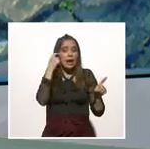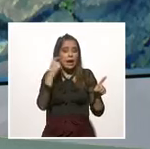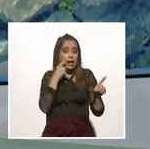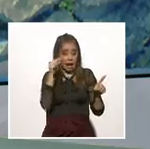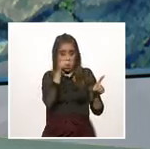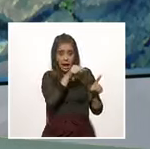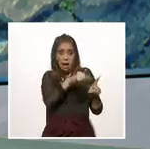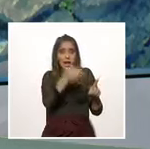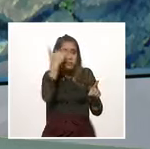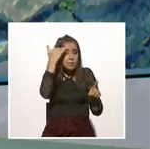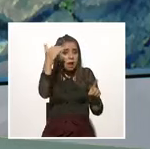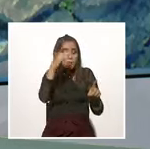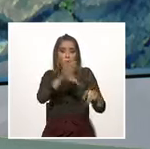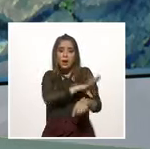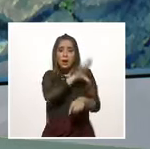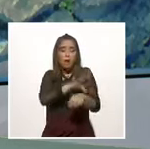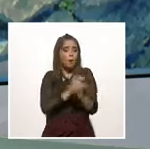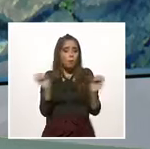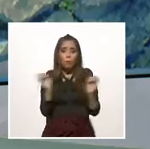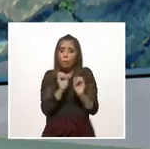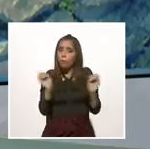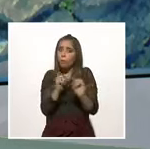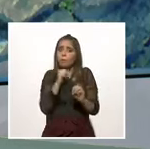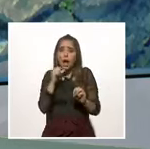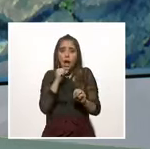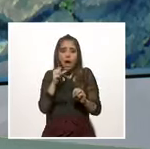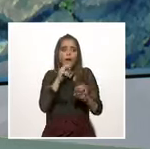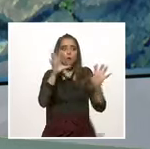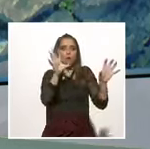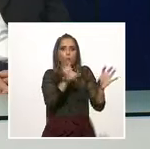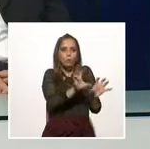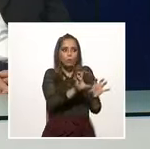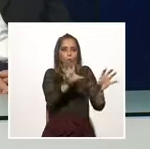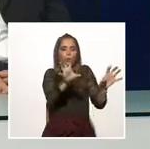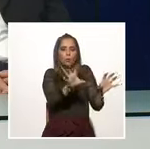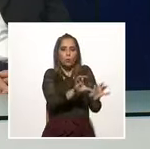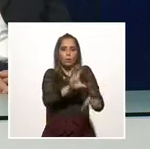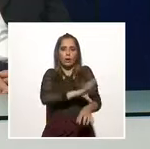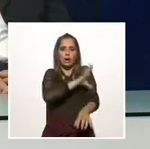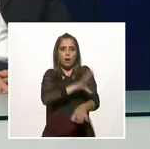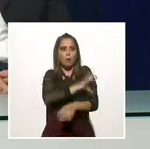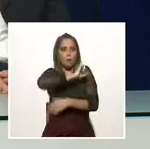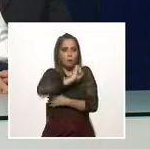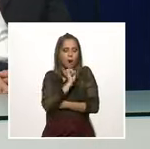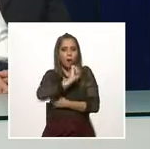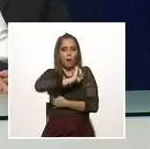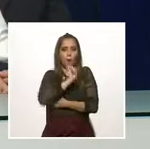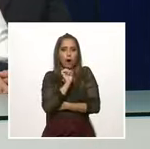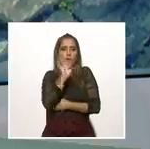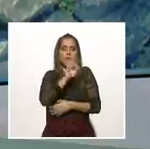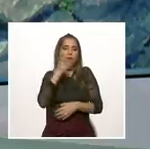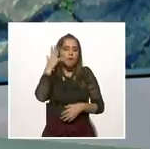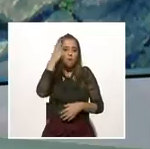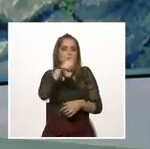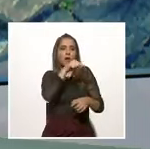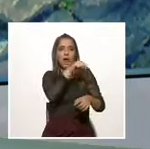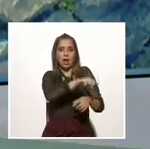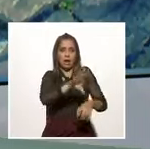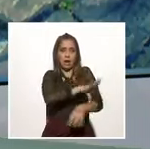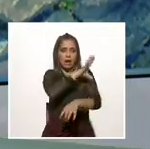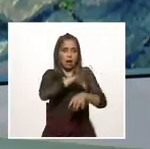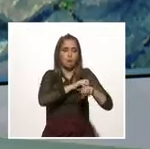mucho tiempo no se ha liberado energía, pero sí se sigue acumulando. De manera que hay que estar preparados, no hay más que eso. Hay que tener